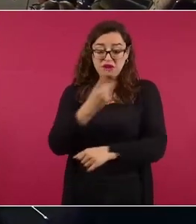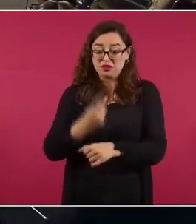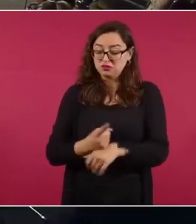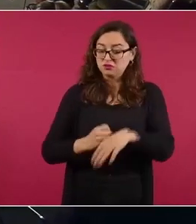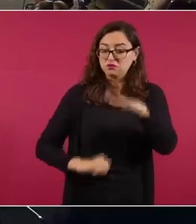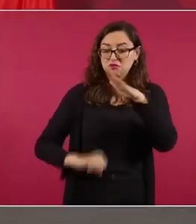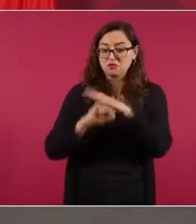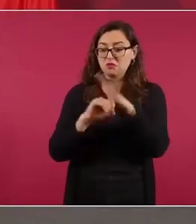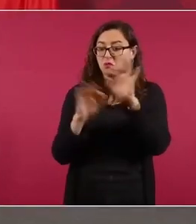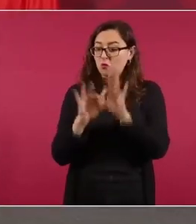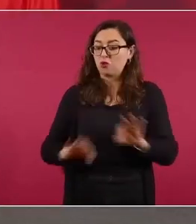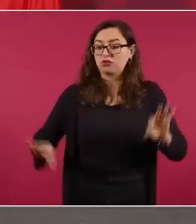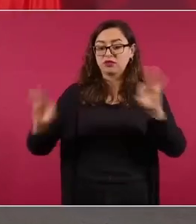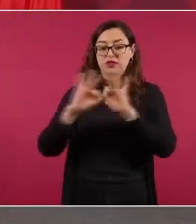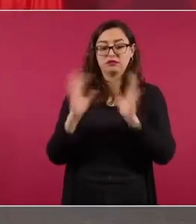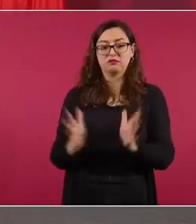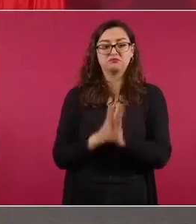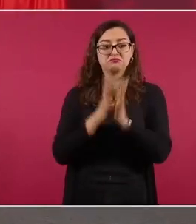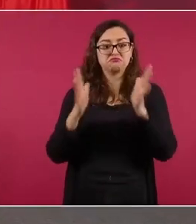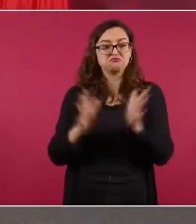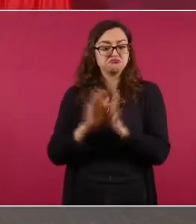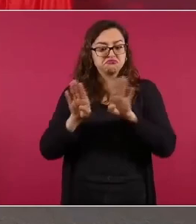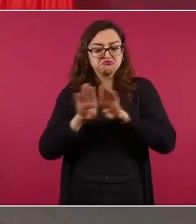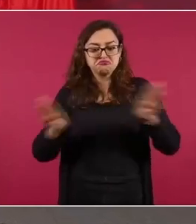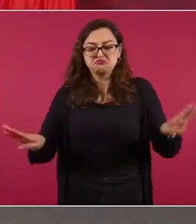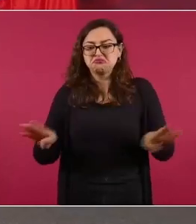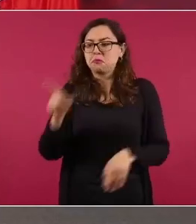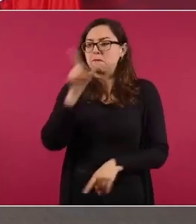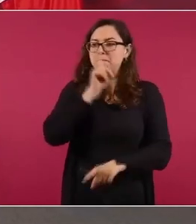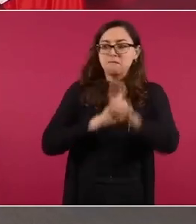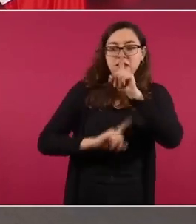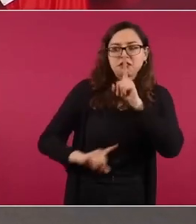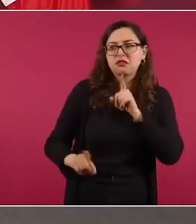no se miente, si se habla con la verdad,